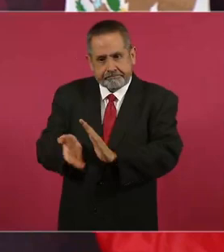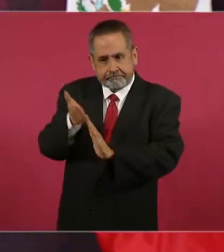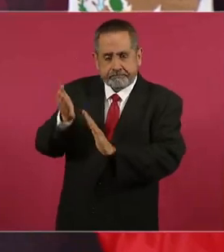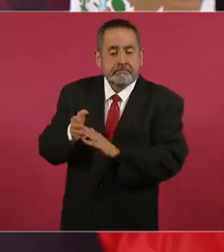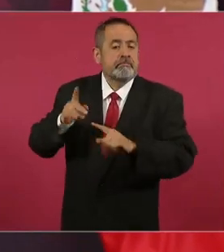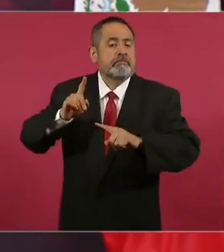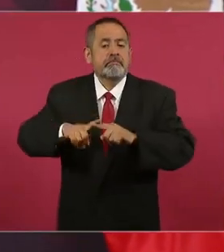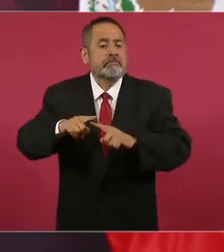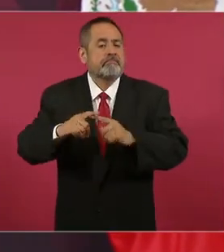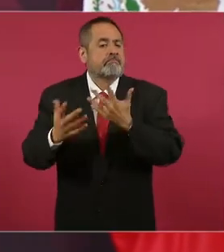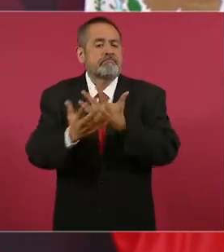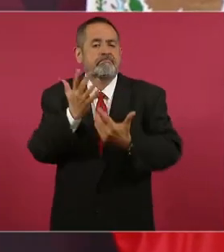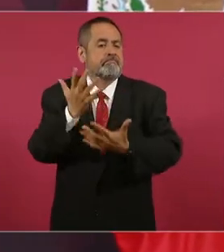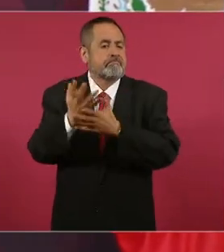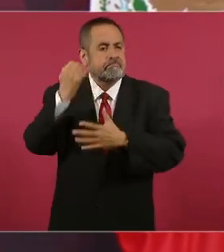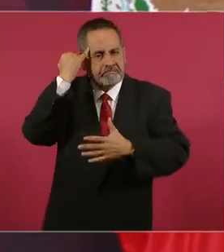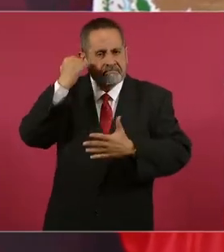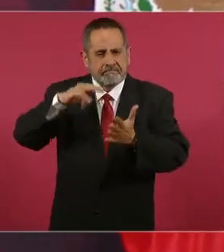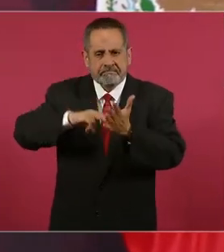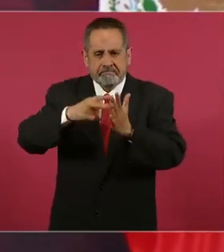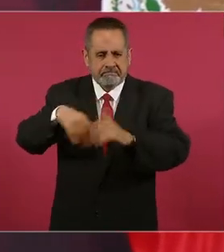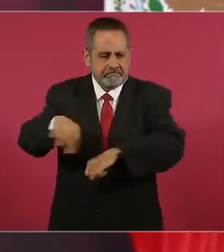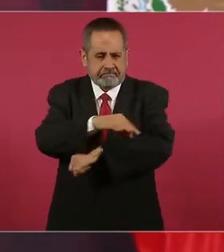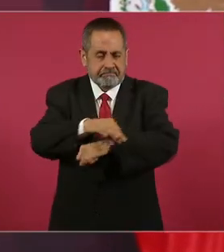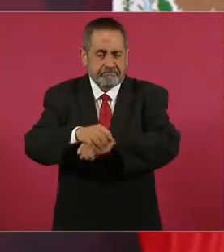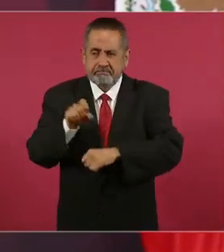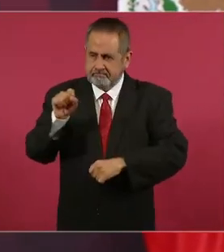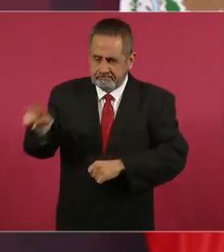ingenieros militares en un año,